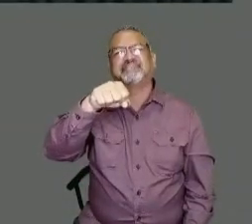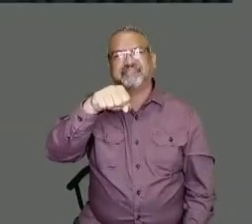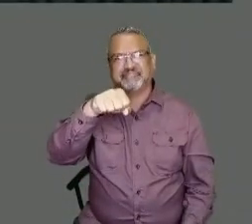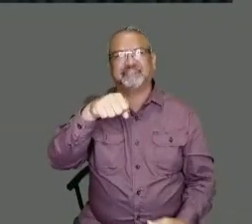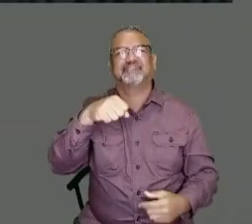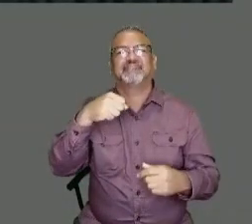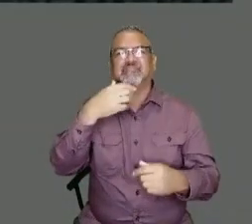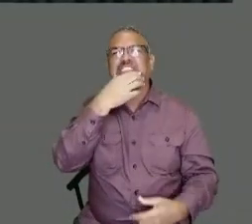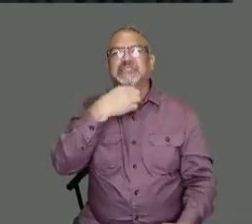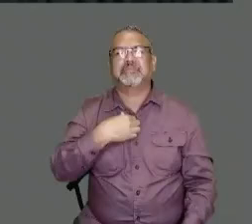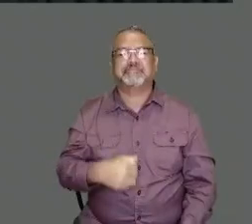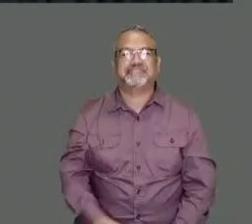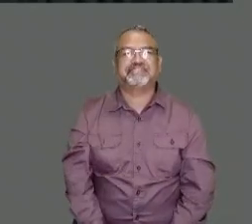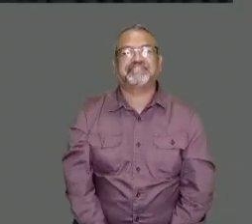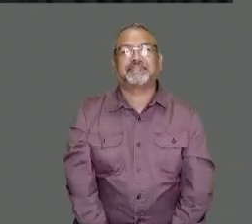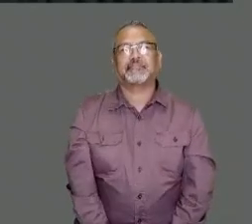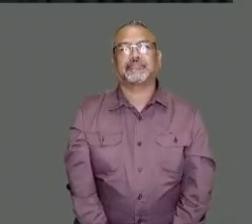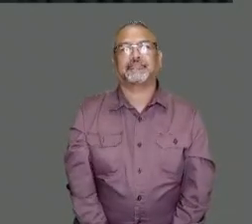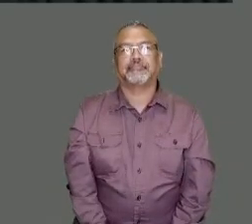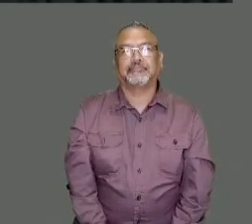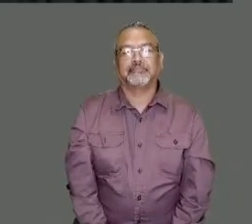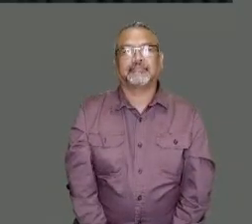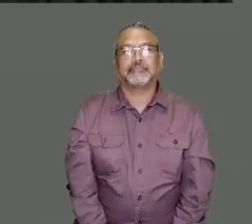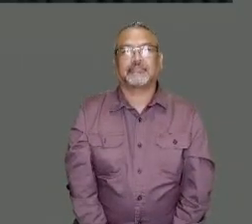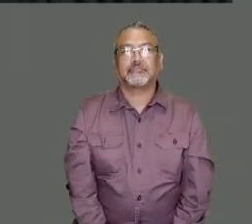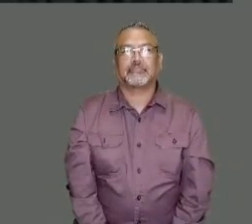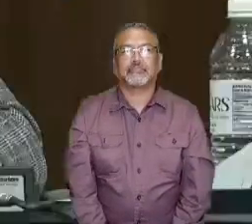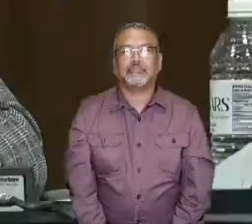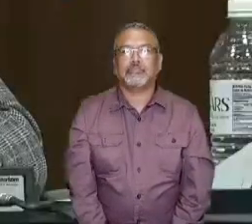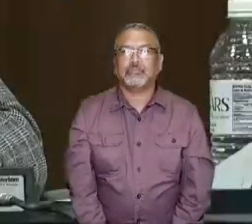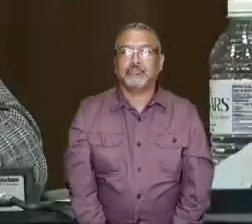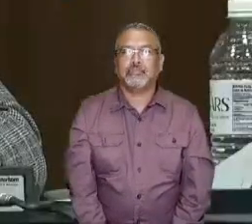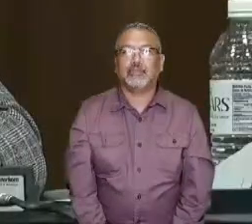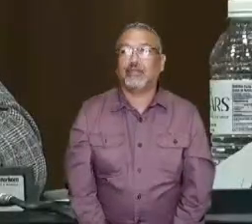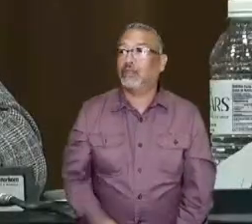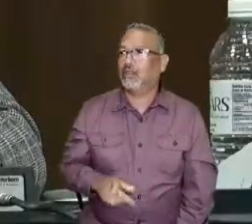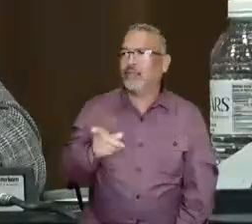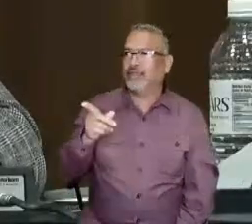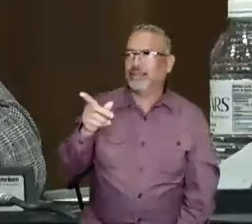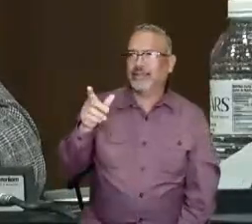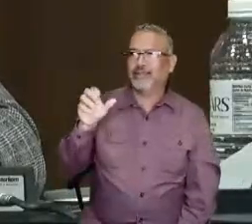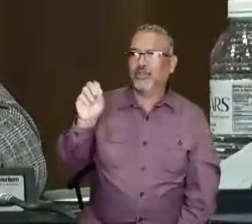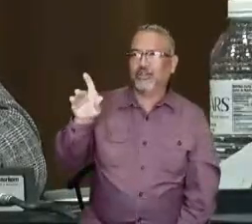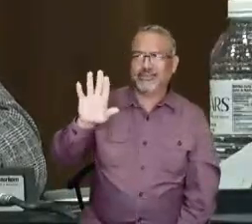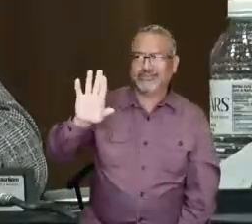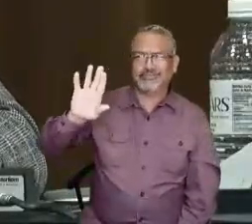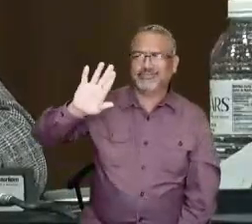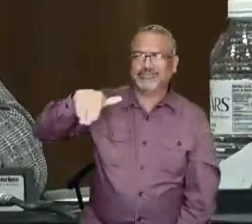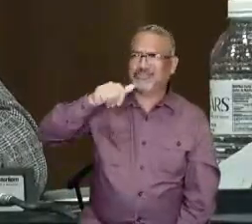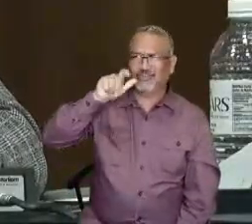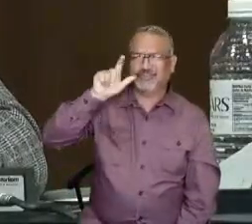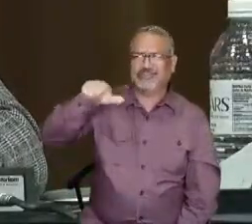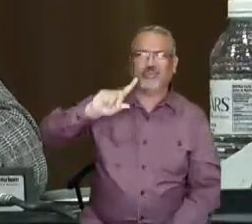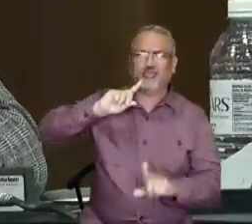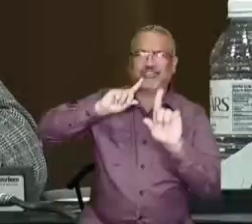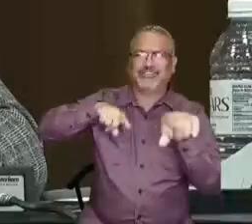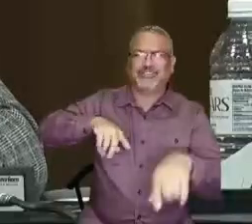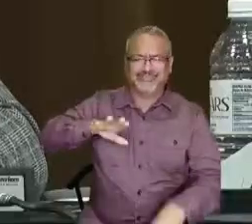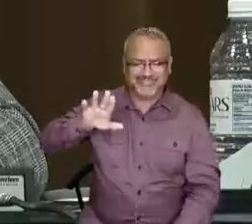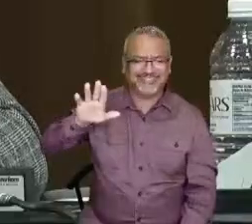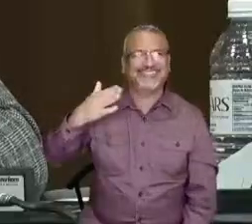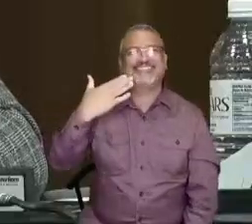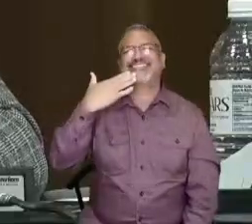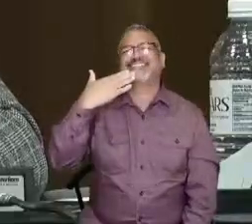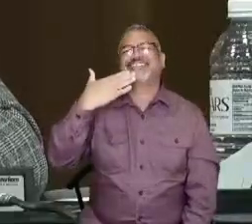diciembre Muchas gracias Usted no tiene que contestar la última pregunta así que no hay problema este vamos a agradecer a